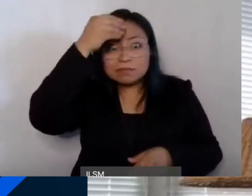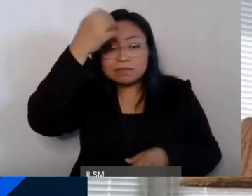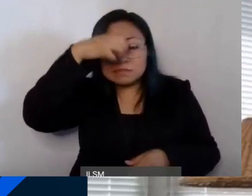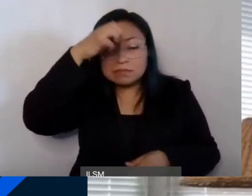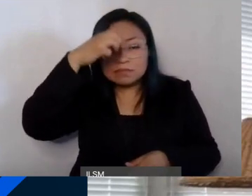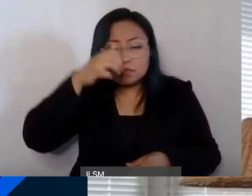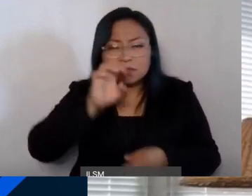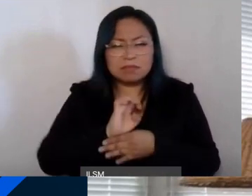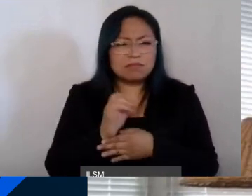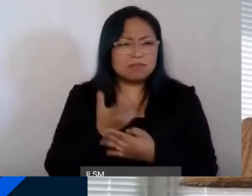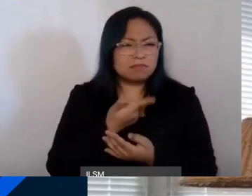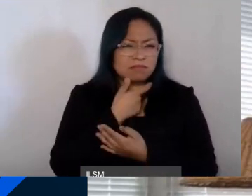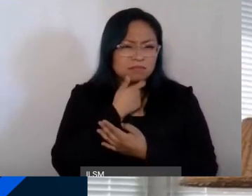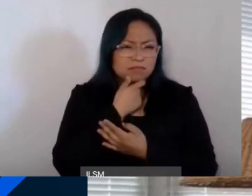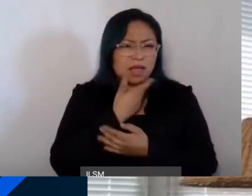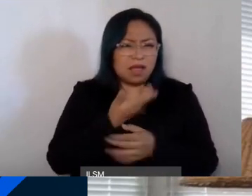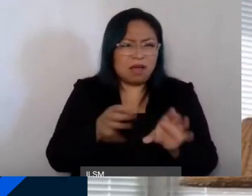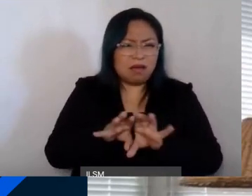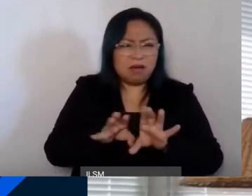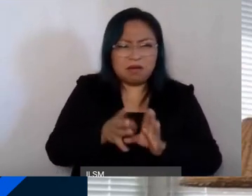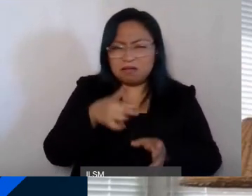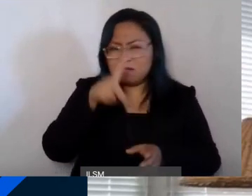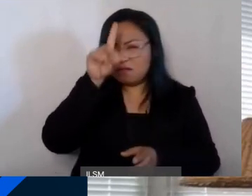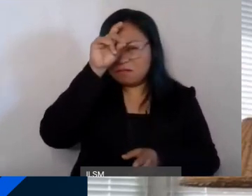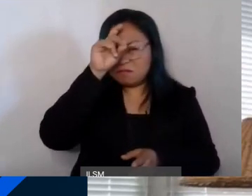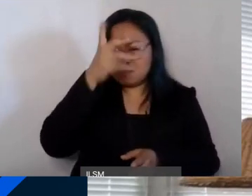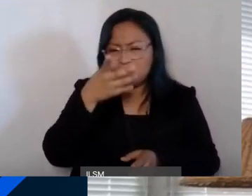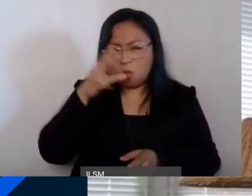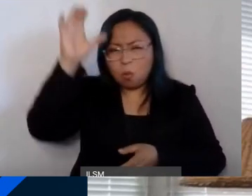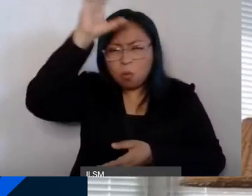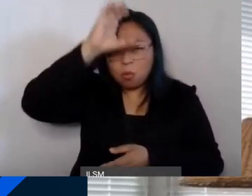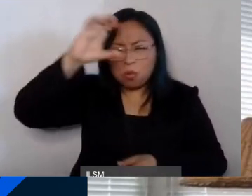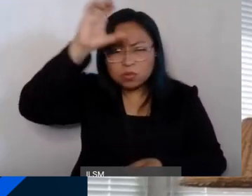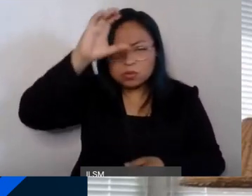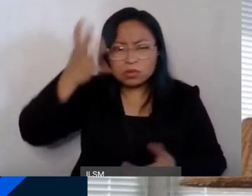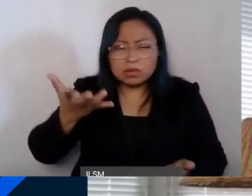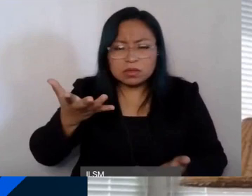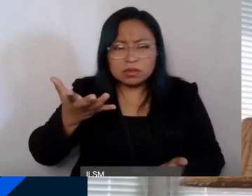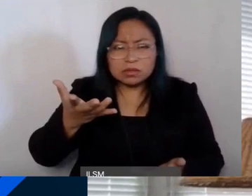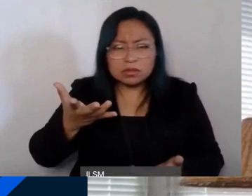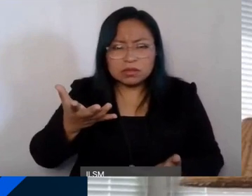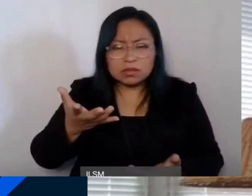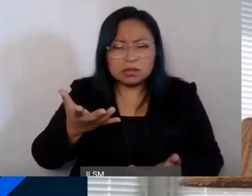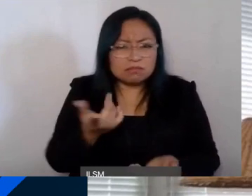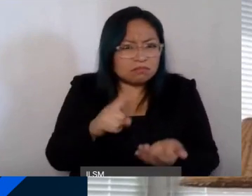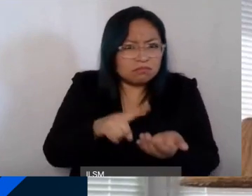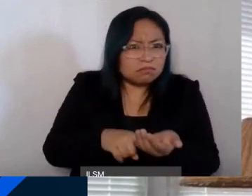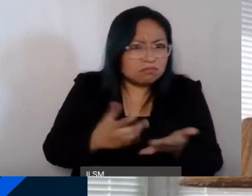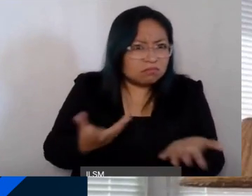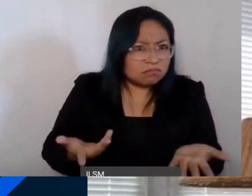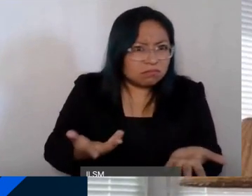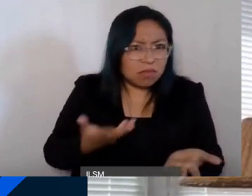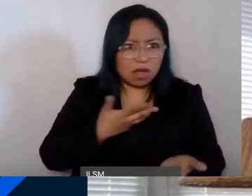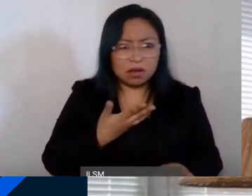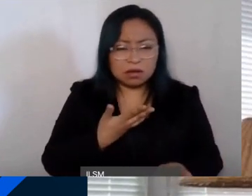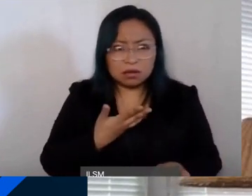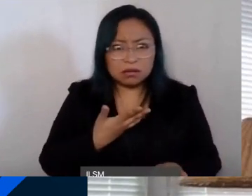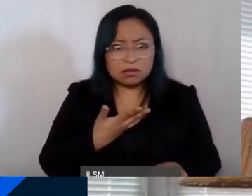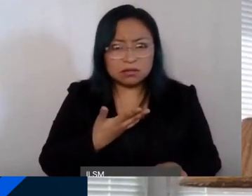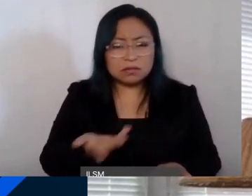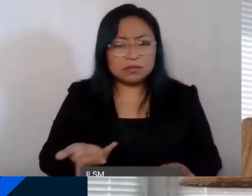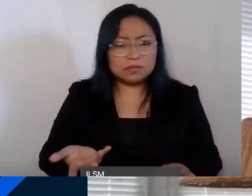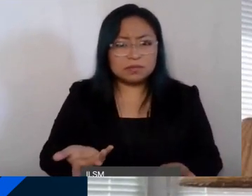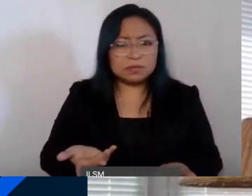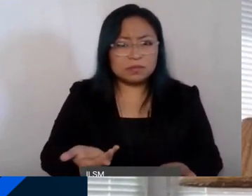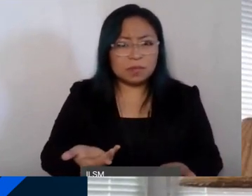entonces nos pone esa duda de que si esa conciencia será un campo un campo